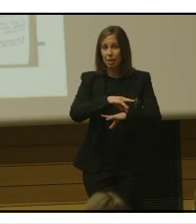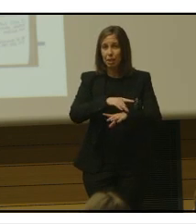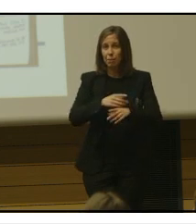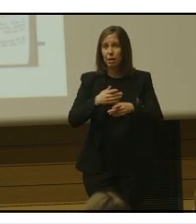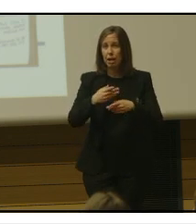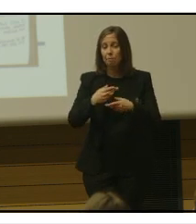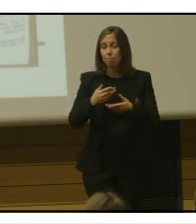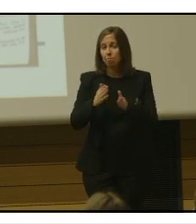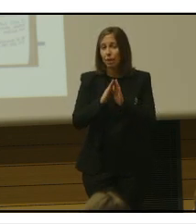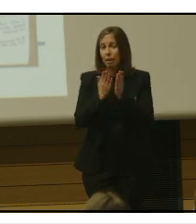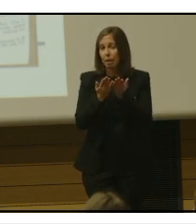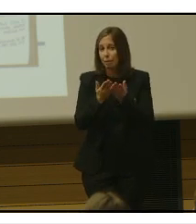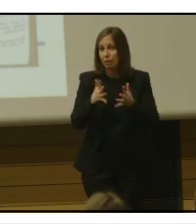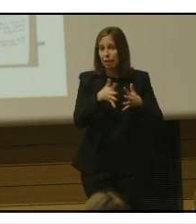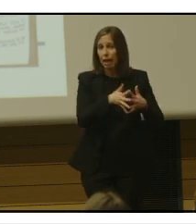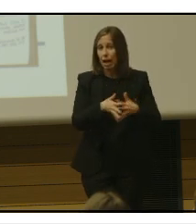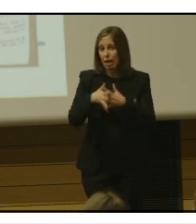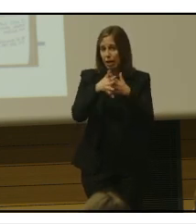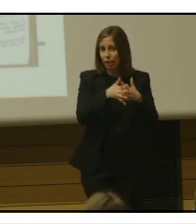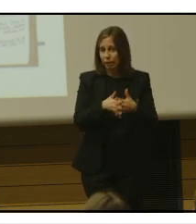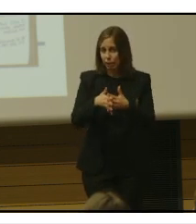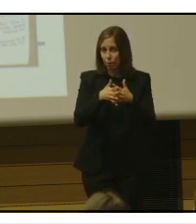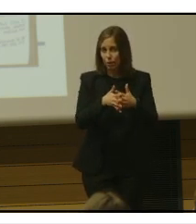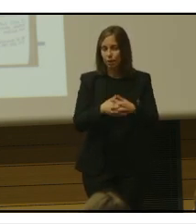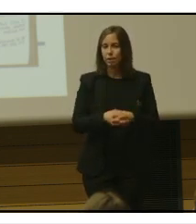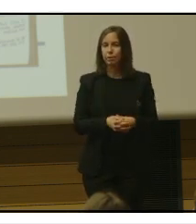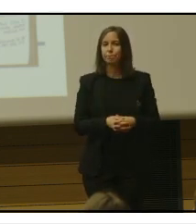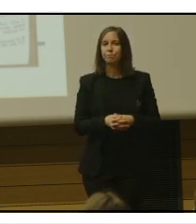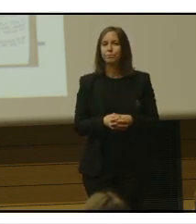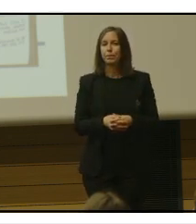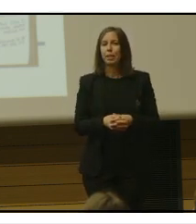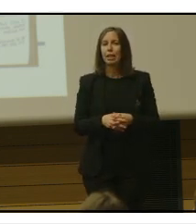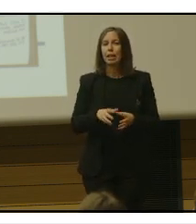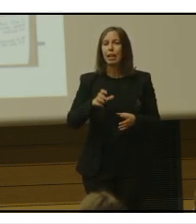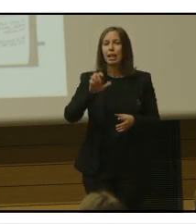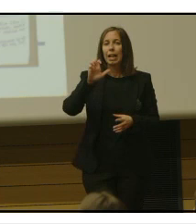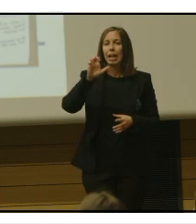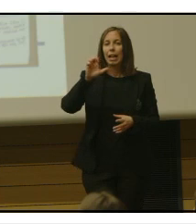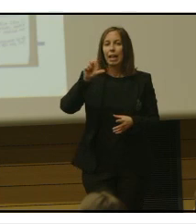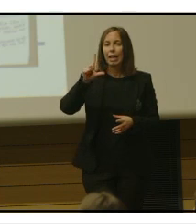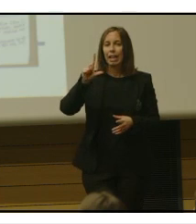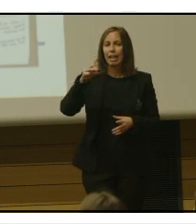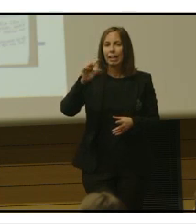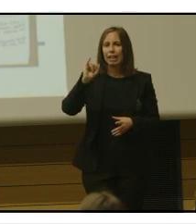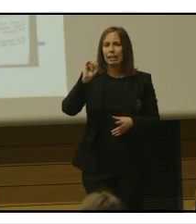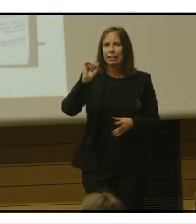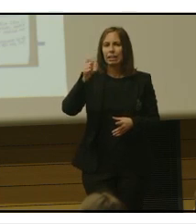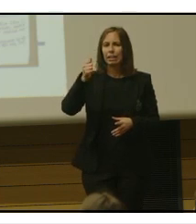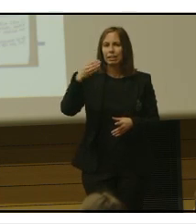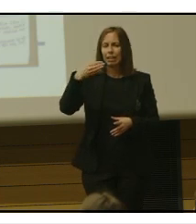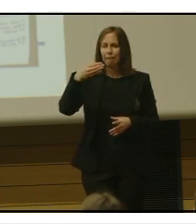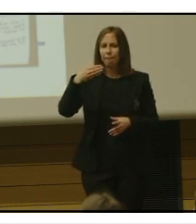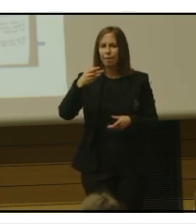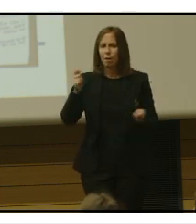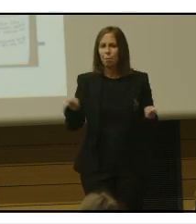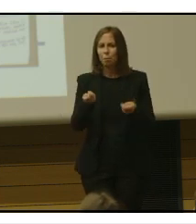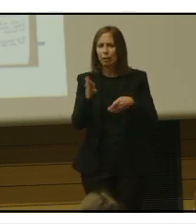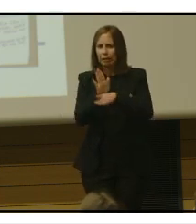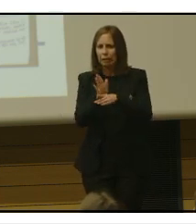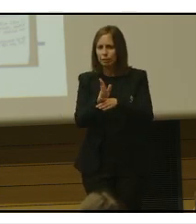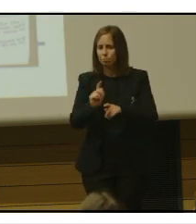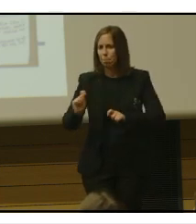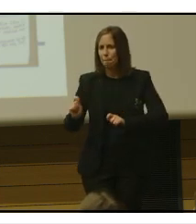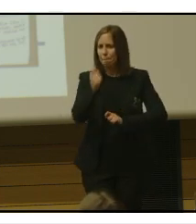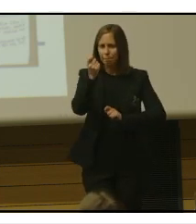American Medical Association, que nosotros lo conocemos con el nombre de el JAMA. O sea, publicar en esto, bueno, es lo máximo.